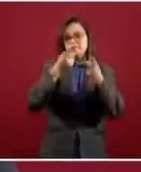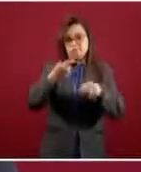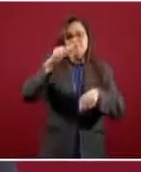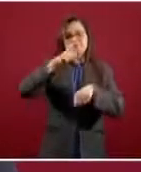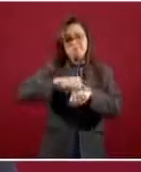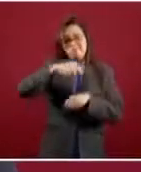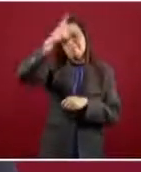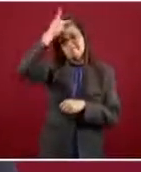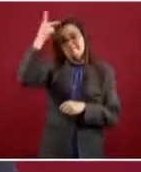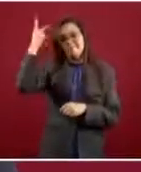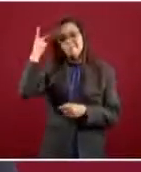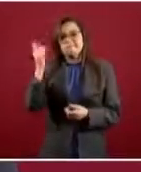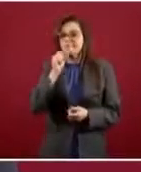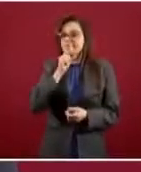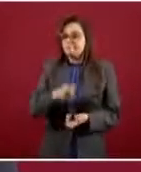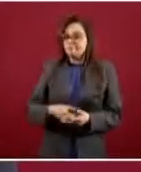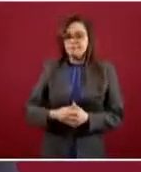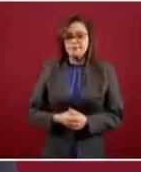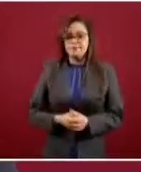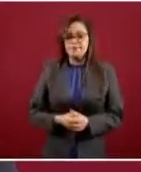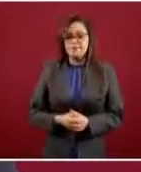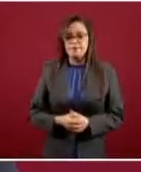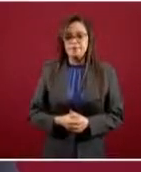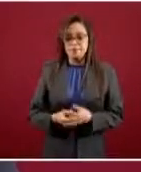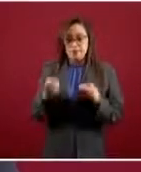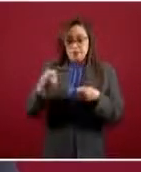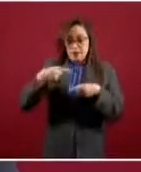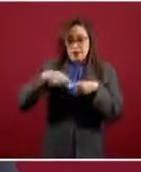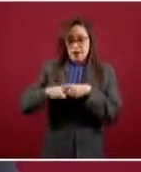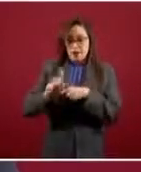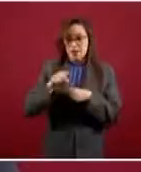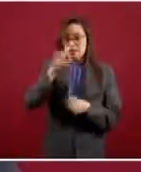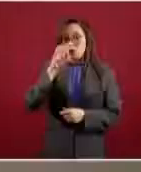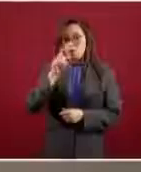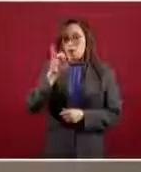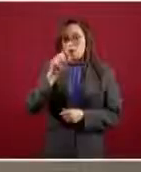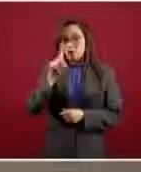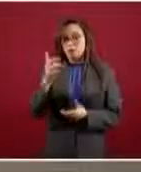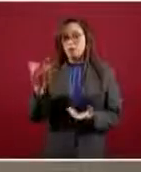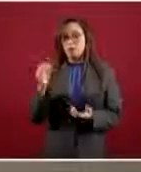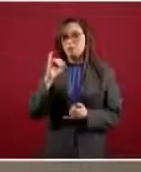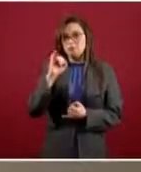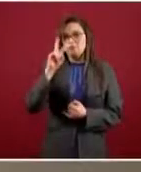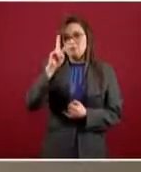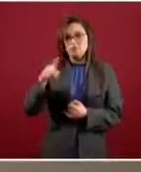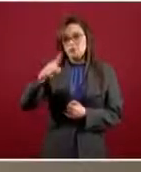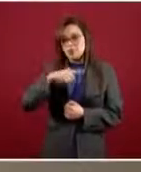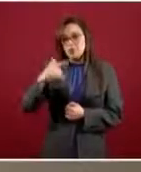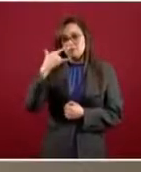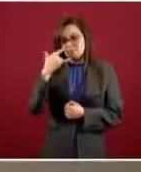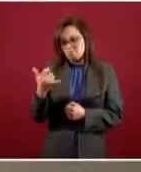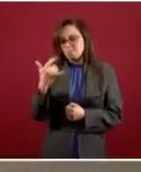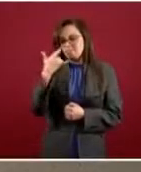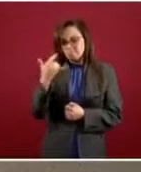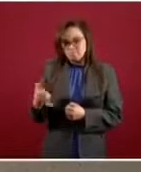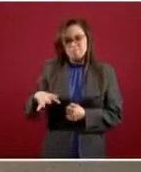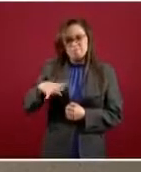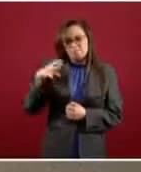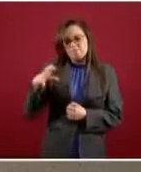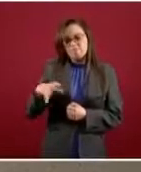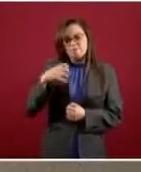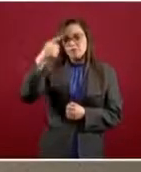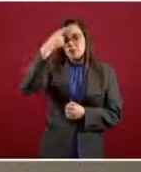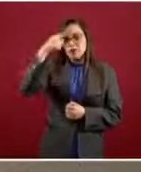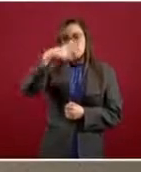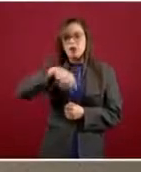A partir de la contingencia del COVID, por supuesto que sumamos todos los esfuerzos de reclutamiento nacional que ya